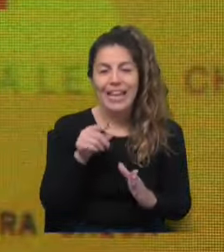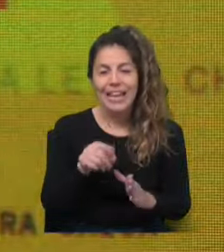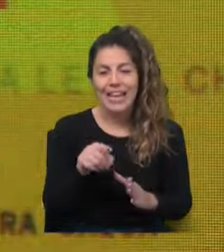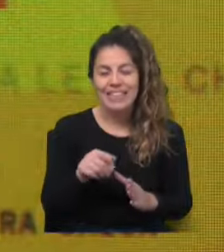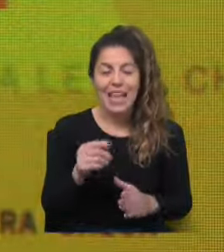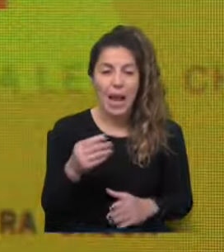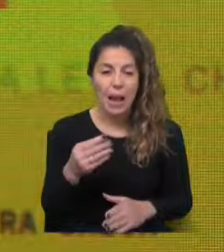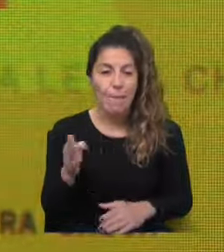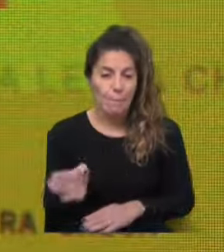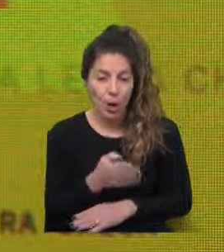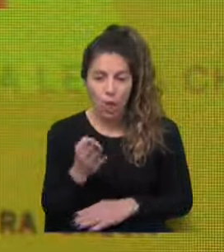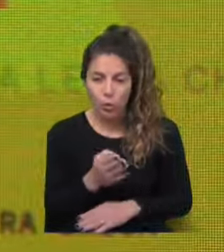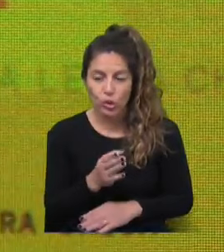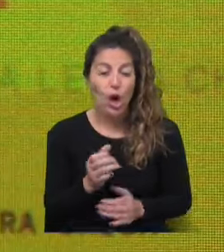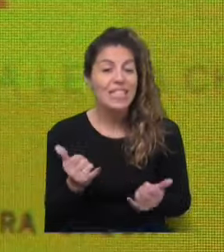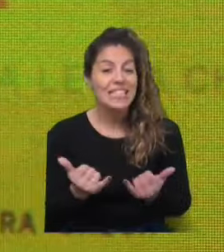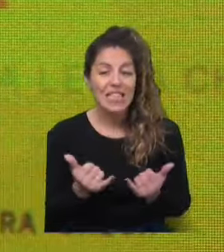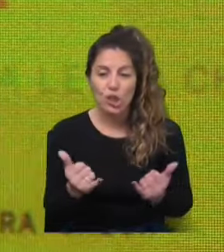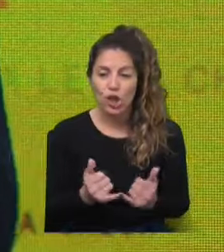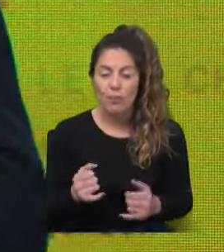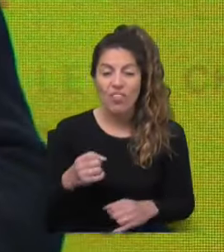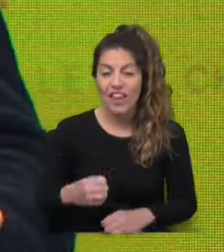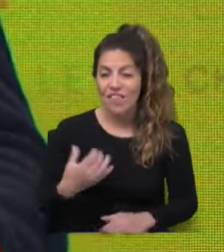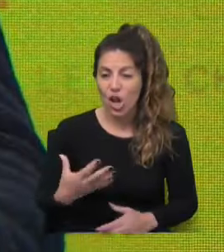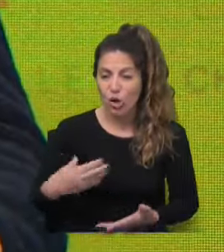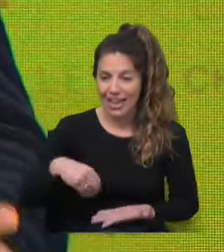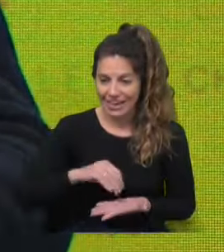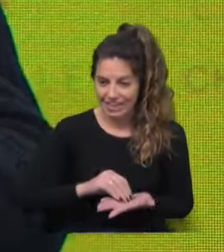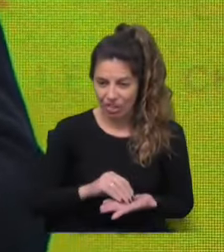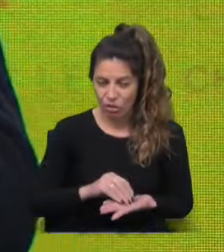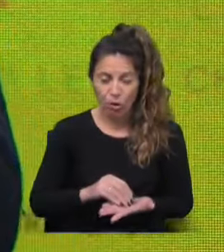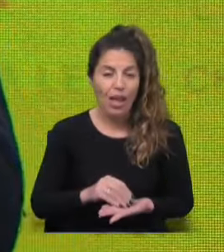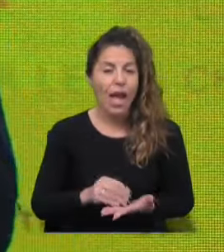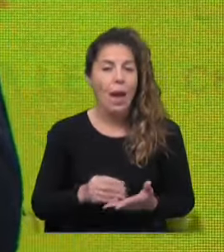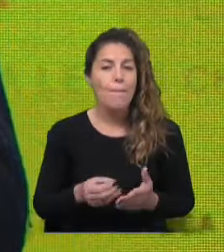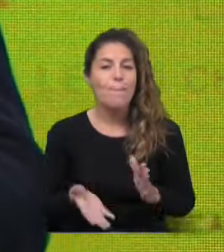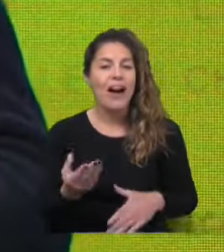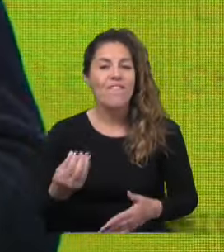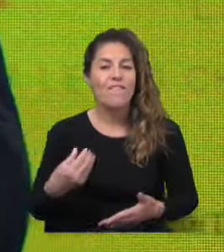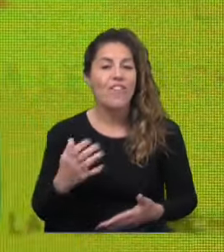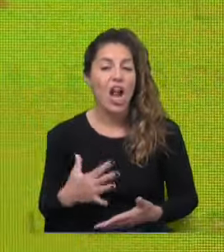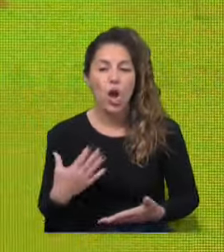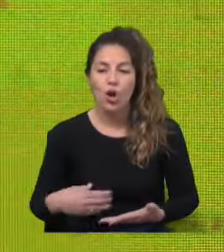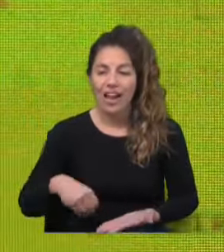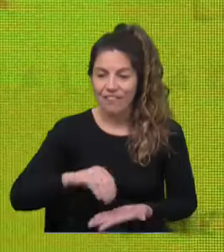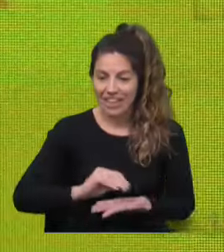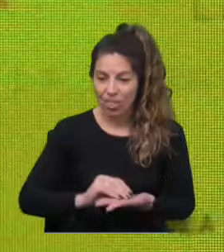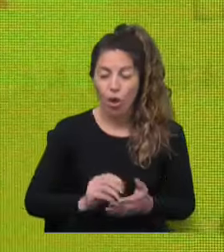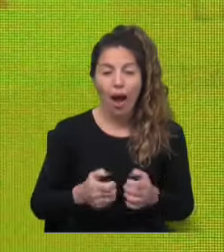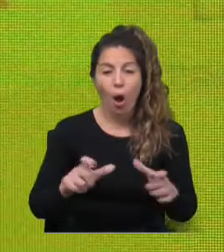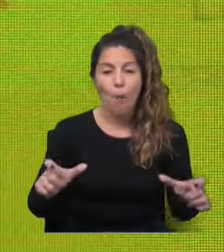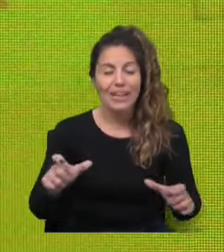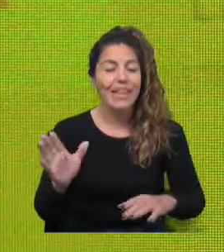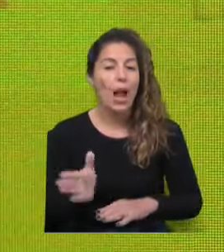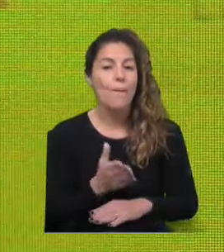el producto es sinónimo del valor agregado. Por lo tanto, hay más valor agregado en la medida que aumenta el